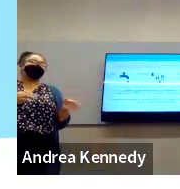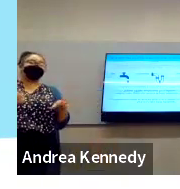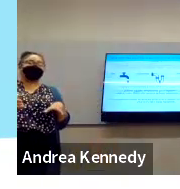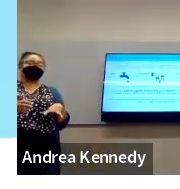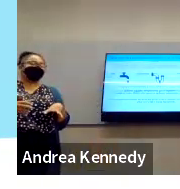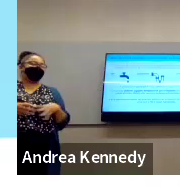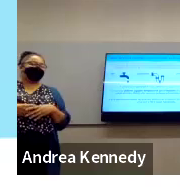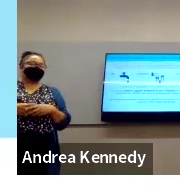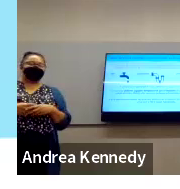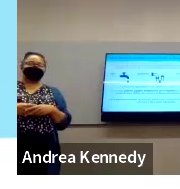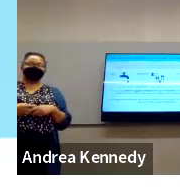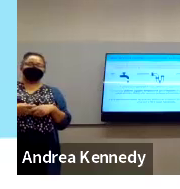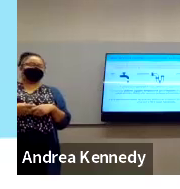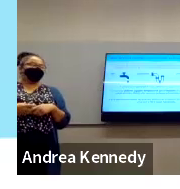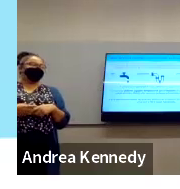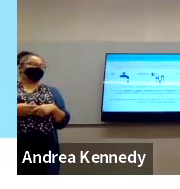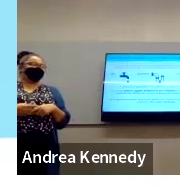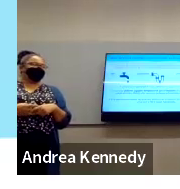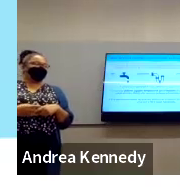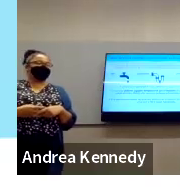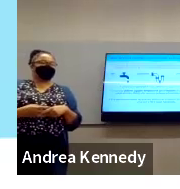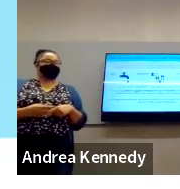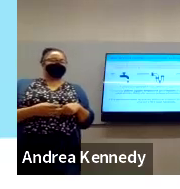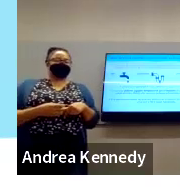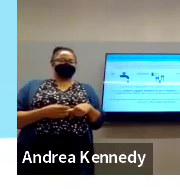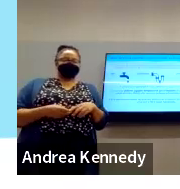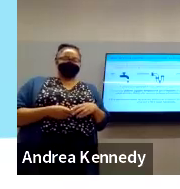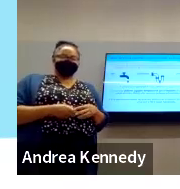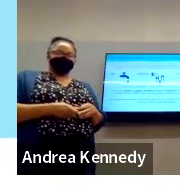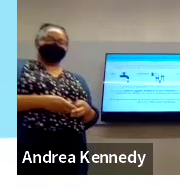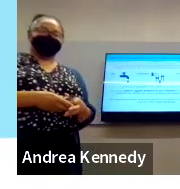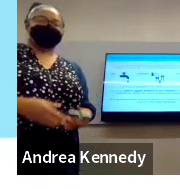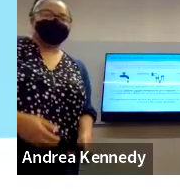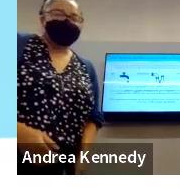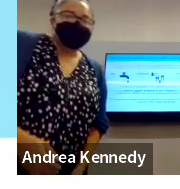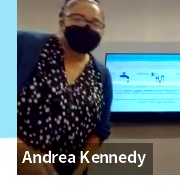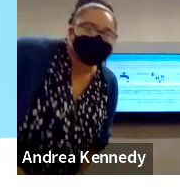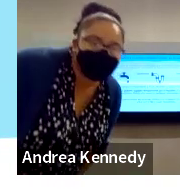paying utilities now? ¿Tienen alguna pregunta sobre qué